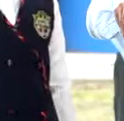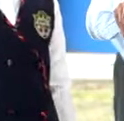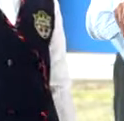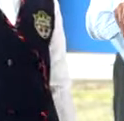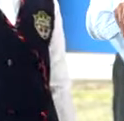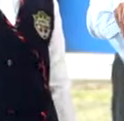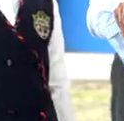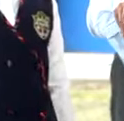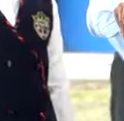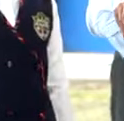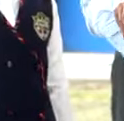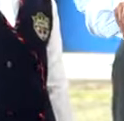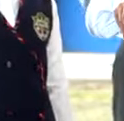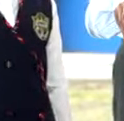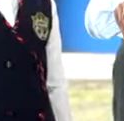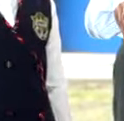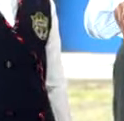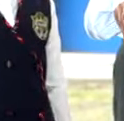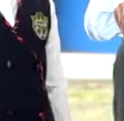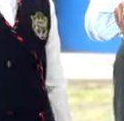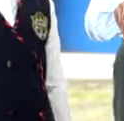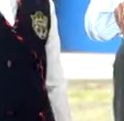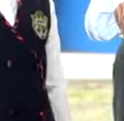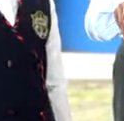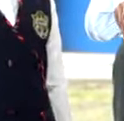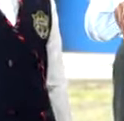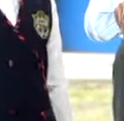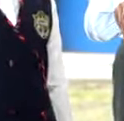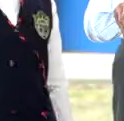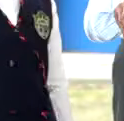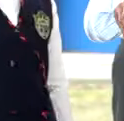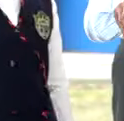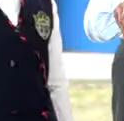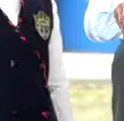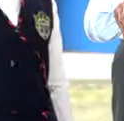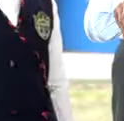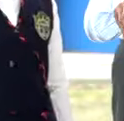cuando usted lo necesite. Los padres de familia,